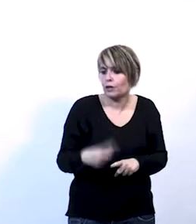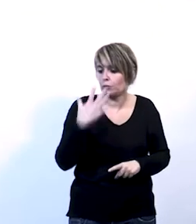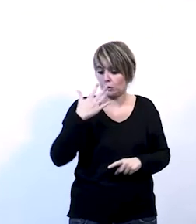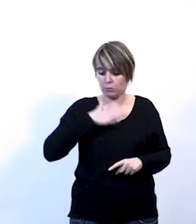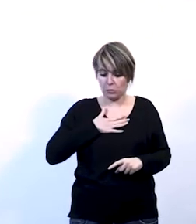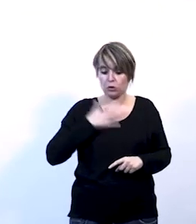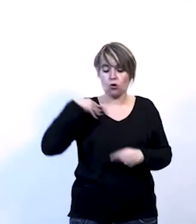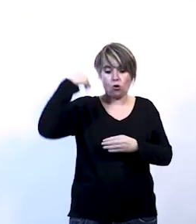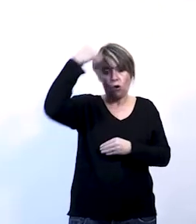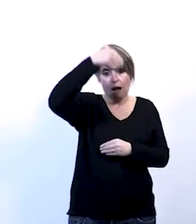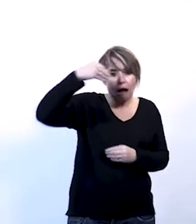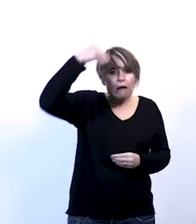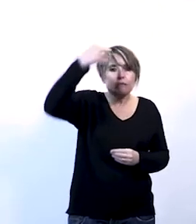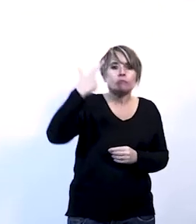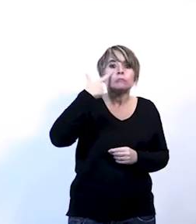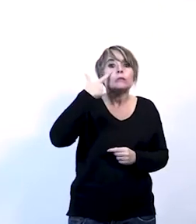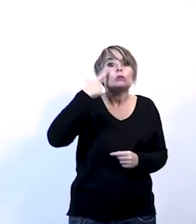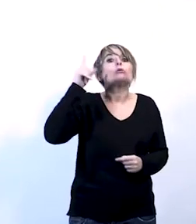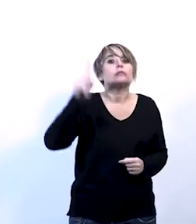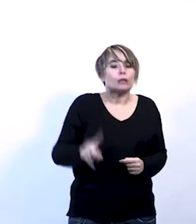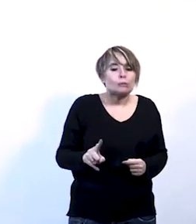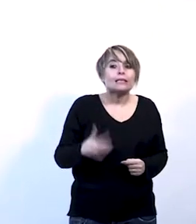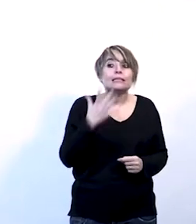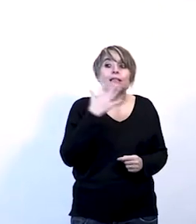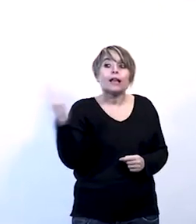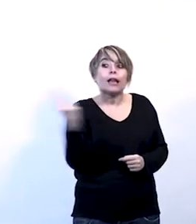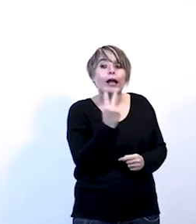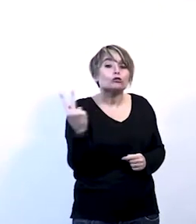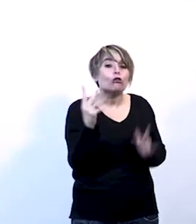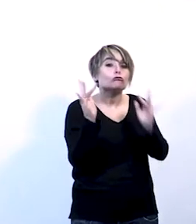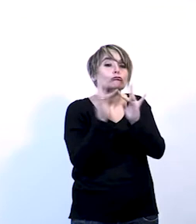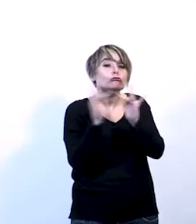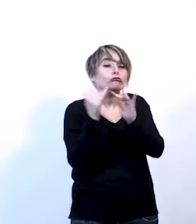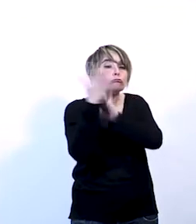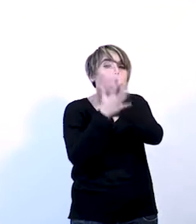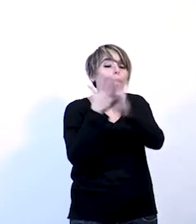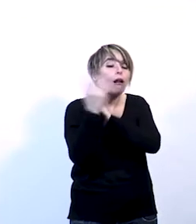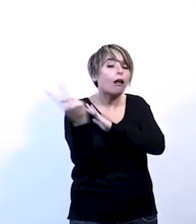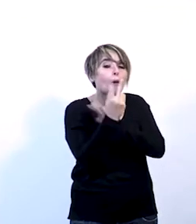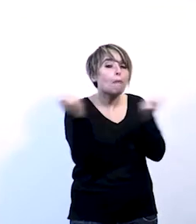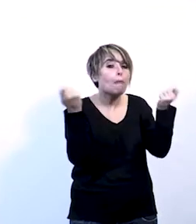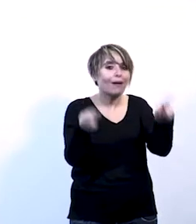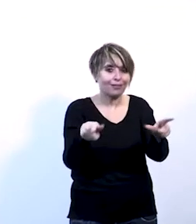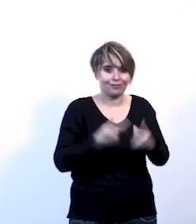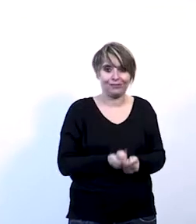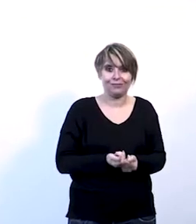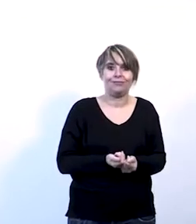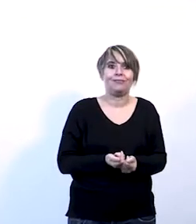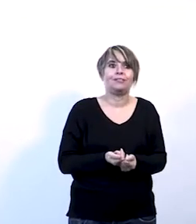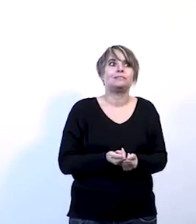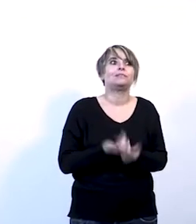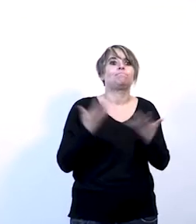tengo yo aquí como árabe, pero también si esas dos mujeres se ponen a hablar, tienen bastante parecido.